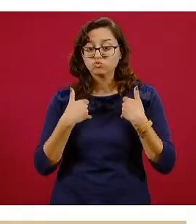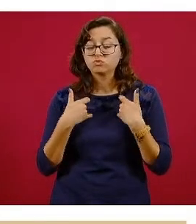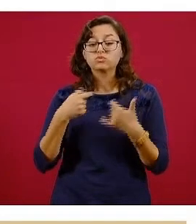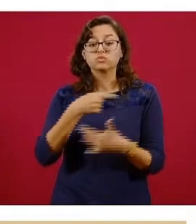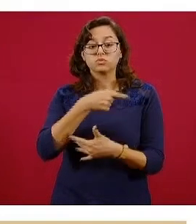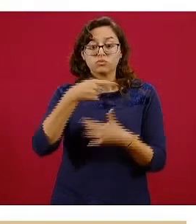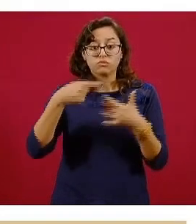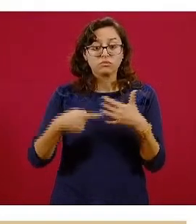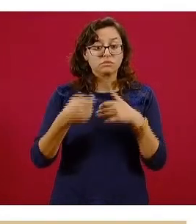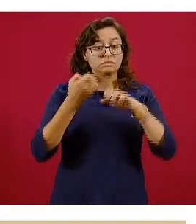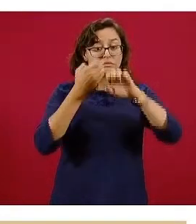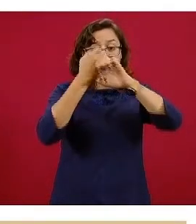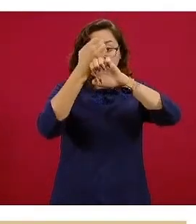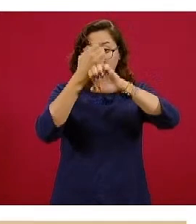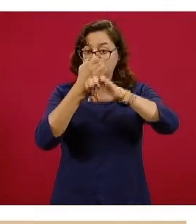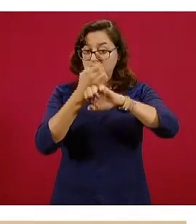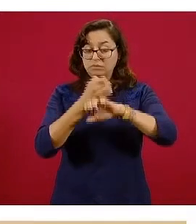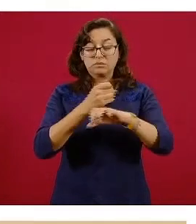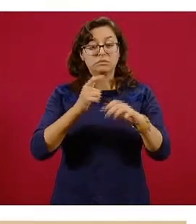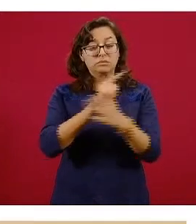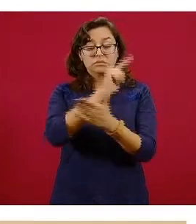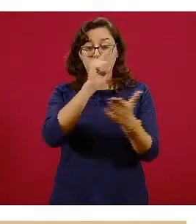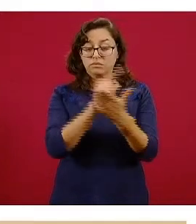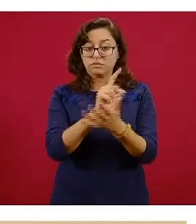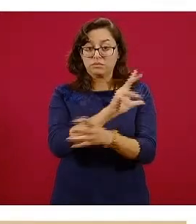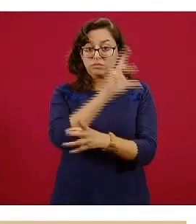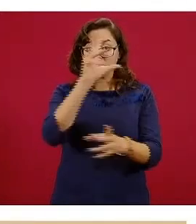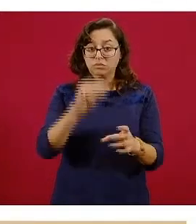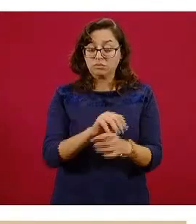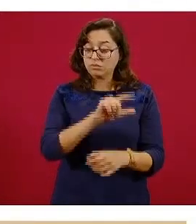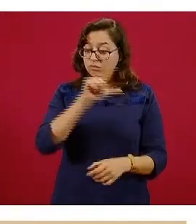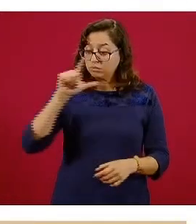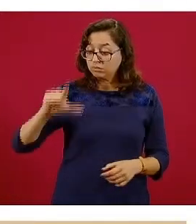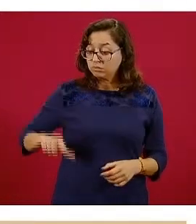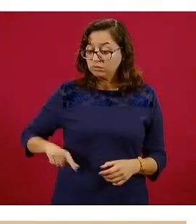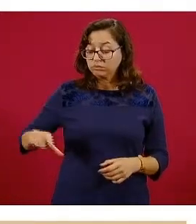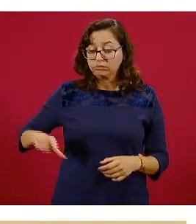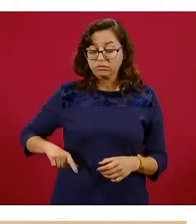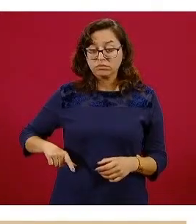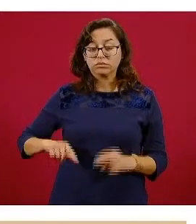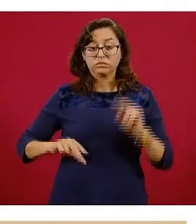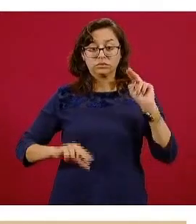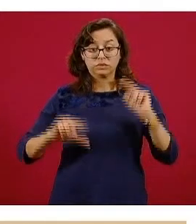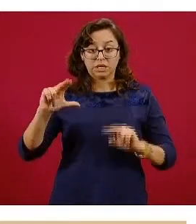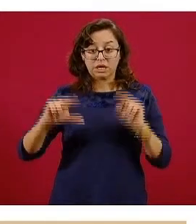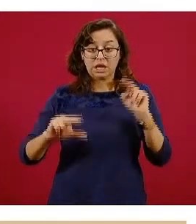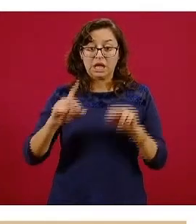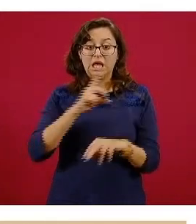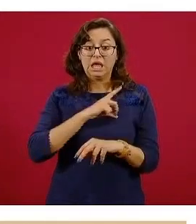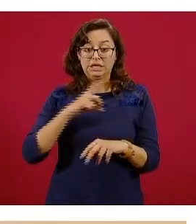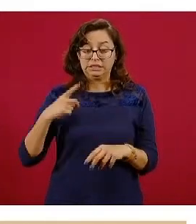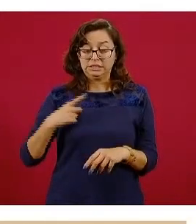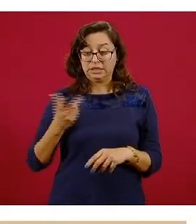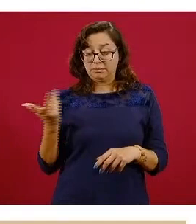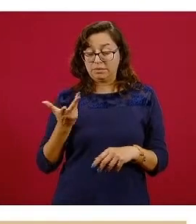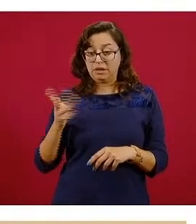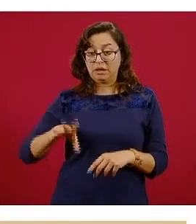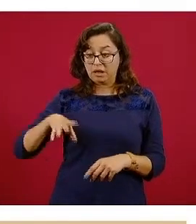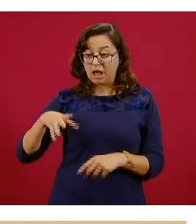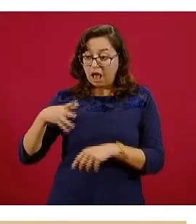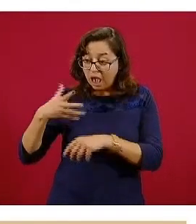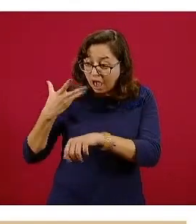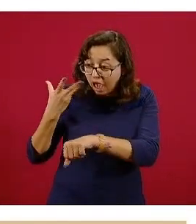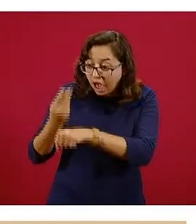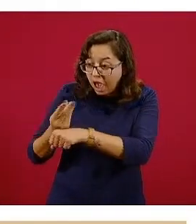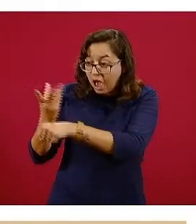federativas en todos los órdenes de gobierno y en el ámbito de sus competencias adoptarán medidas de protección especial de